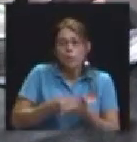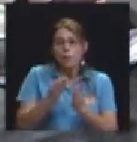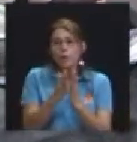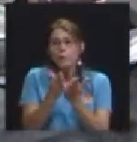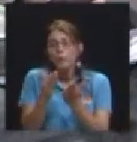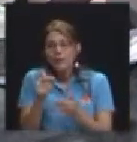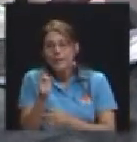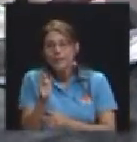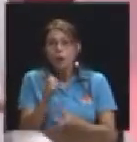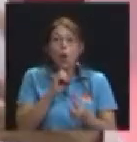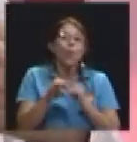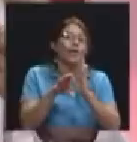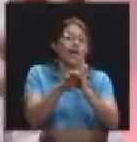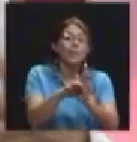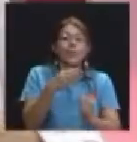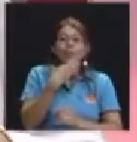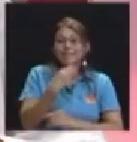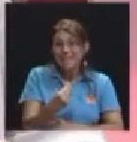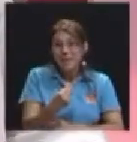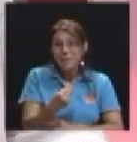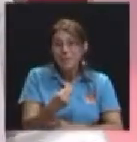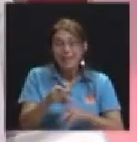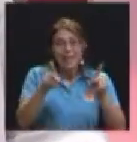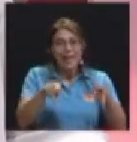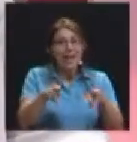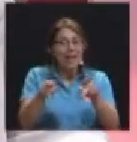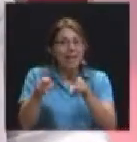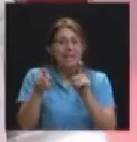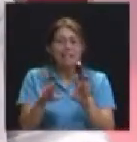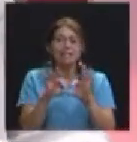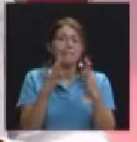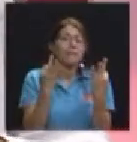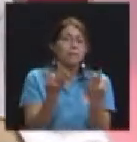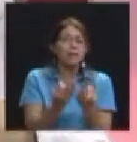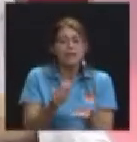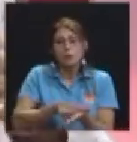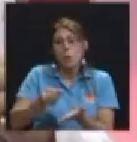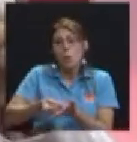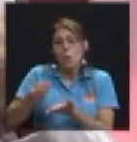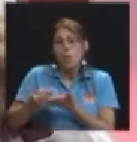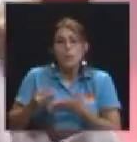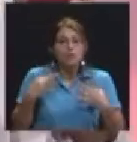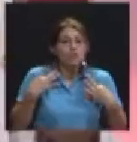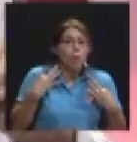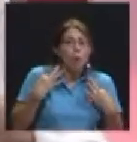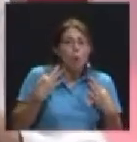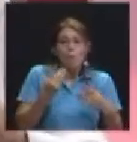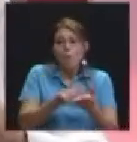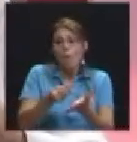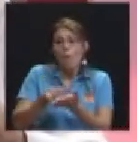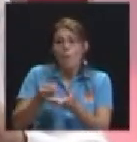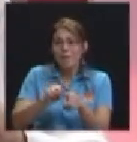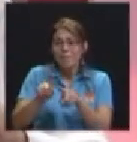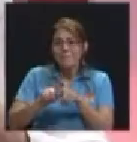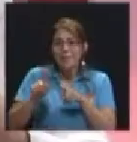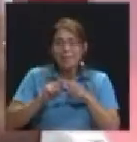gastos extraordinarios en ropa o adquisición de ciertos equipos. Entonces,